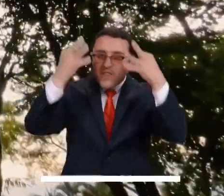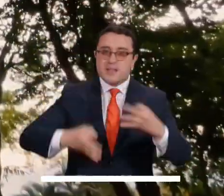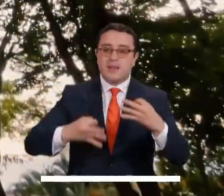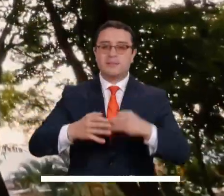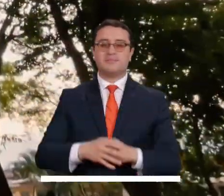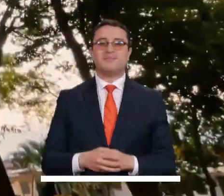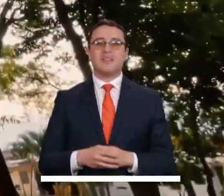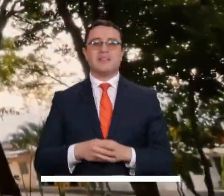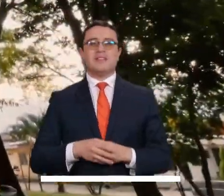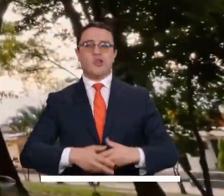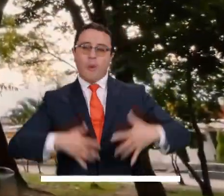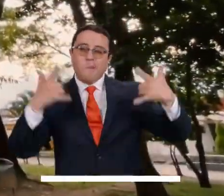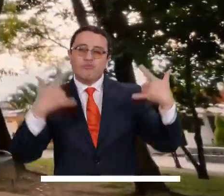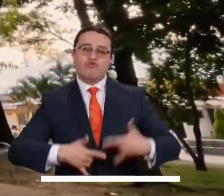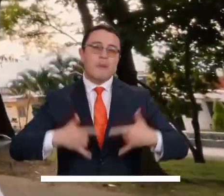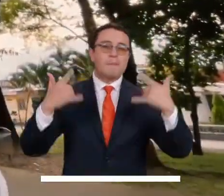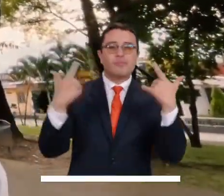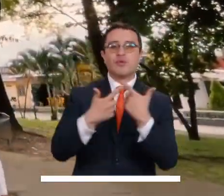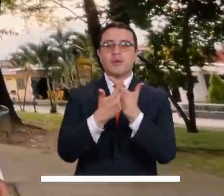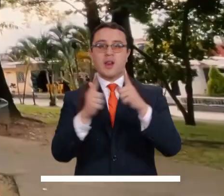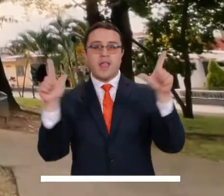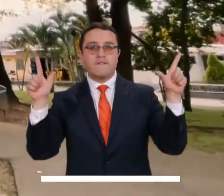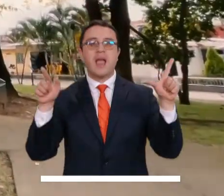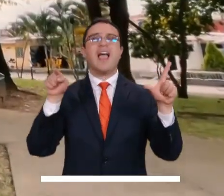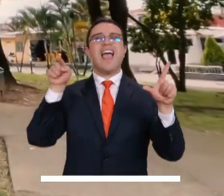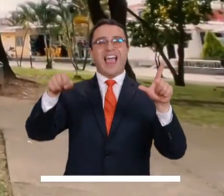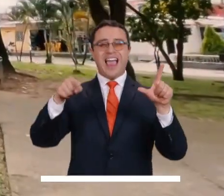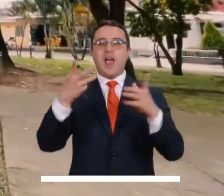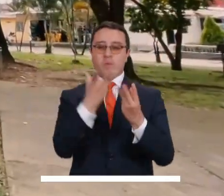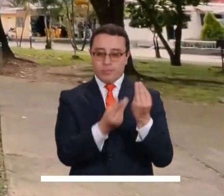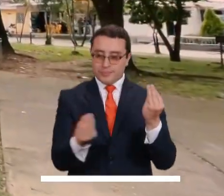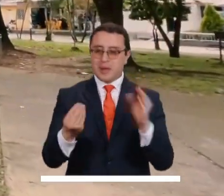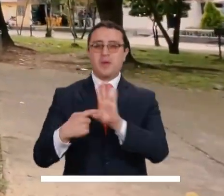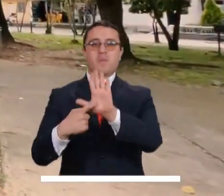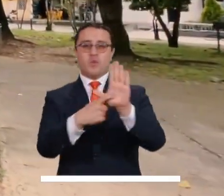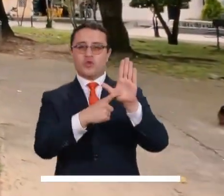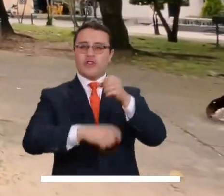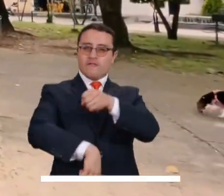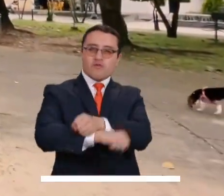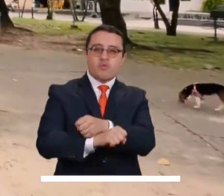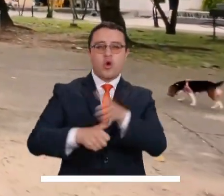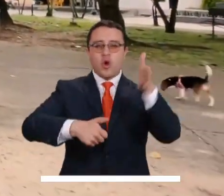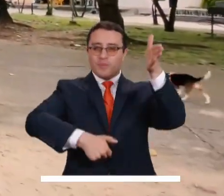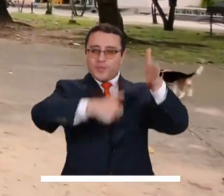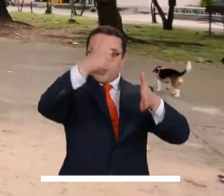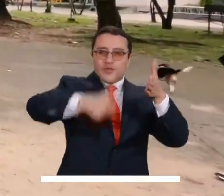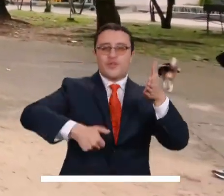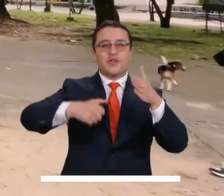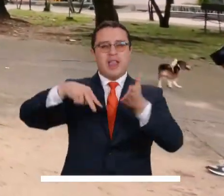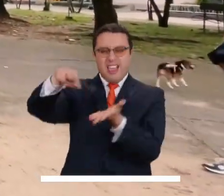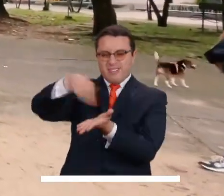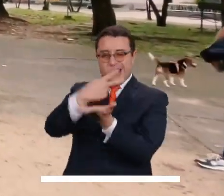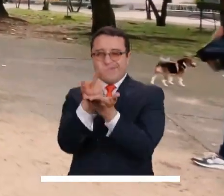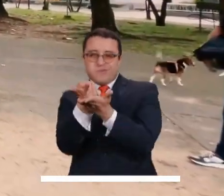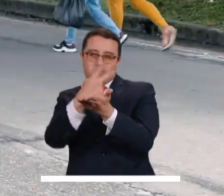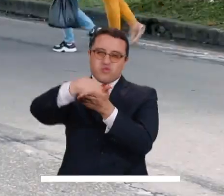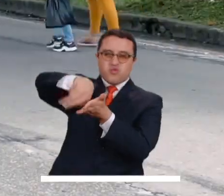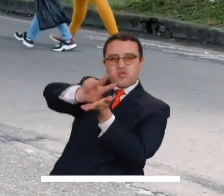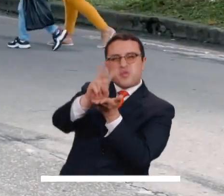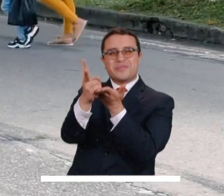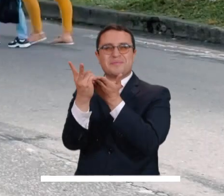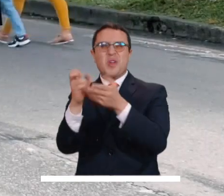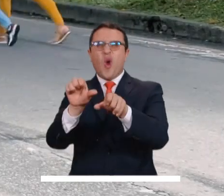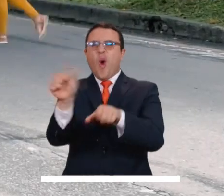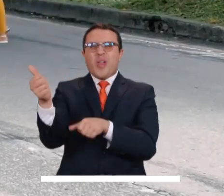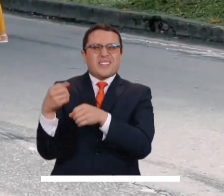también es un fenómeno artístico y cultural que se puede representar a través del fútbol, el graffiti, el breakdance, entre otras expresiones.